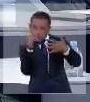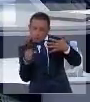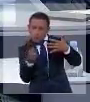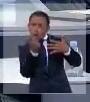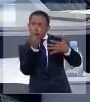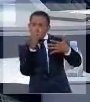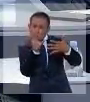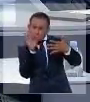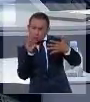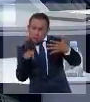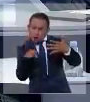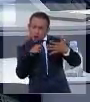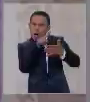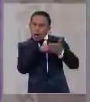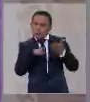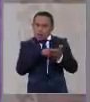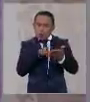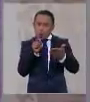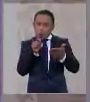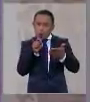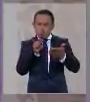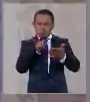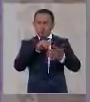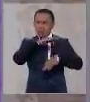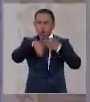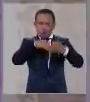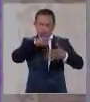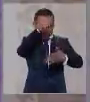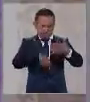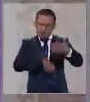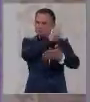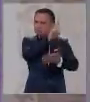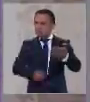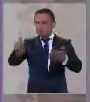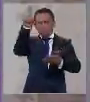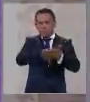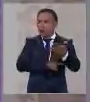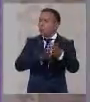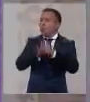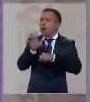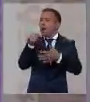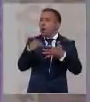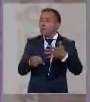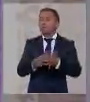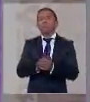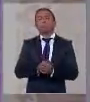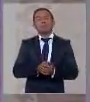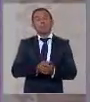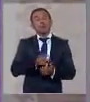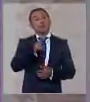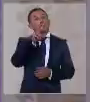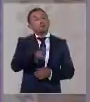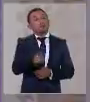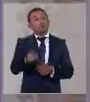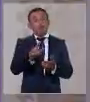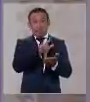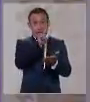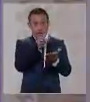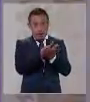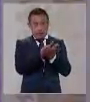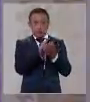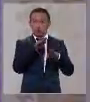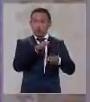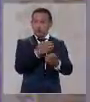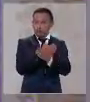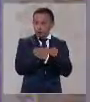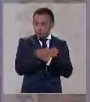modificar? Voy a cancelar la esencia de la reforma porque considero que